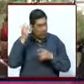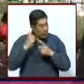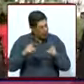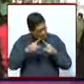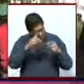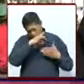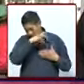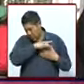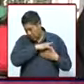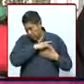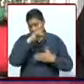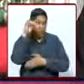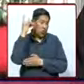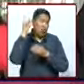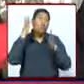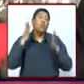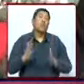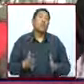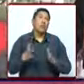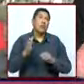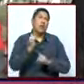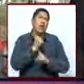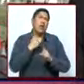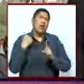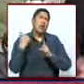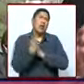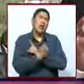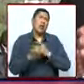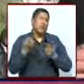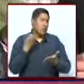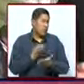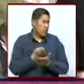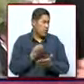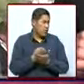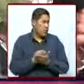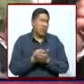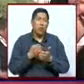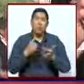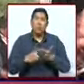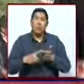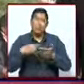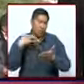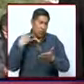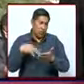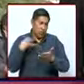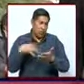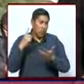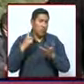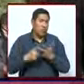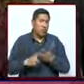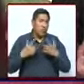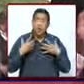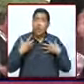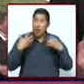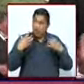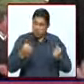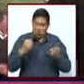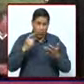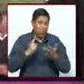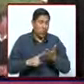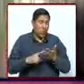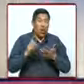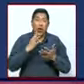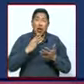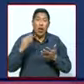diversos beneficios para los bolivianos en el ámbito económico, académico, en materia de salud y también en